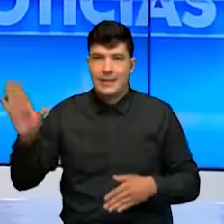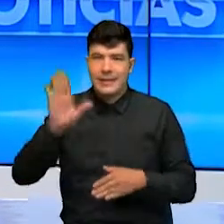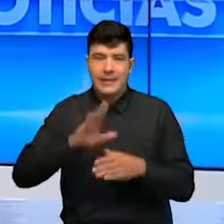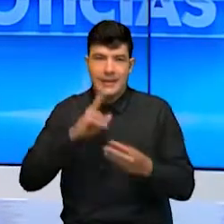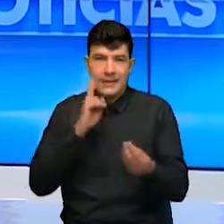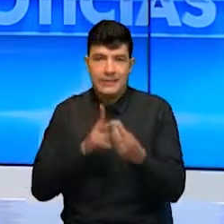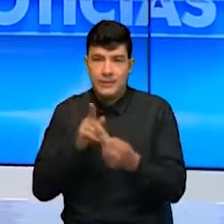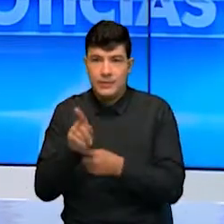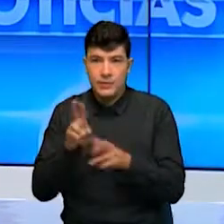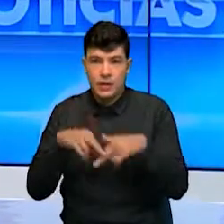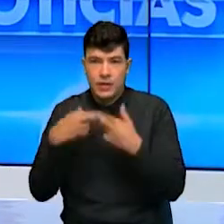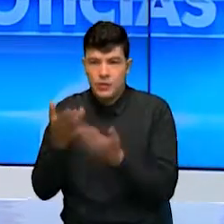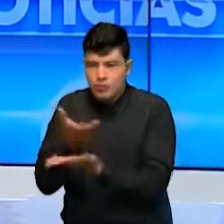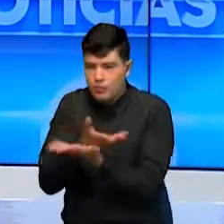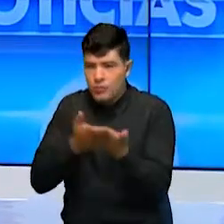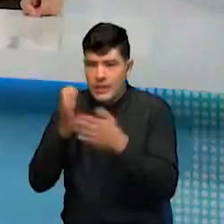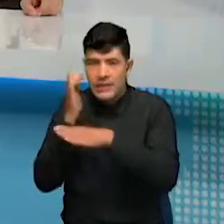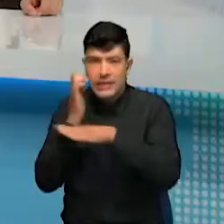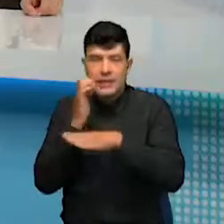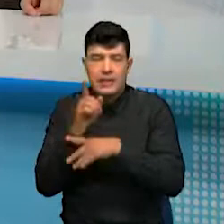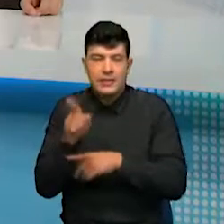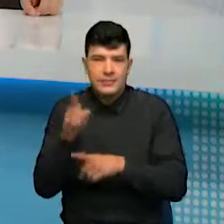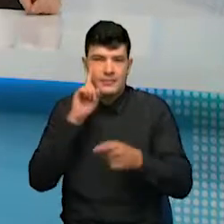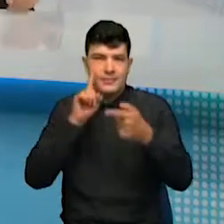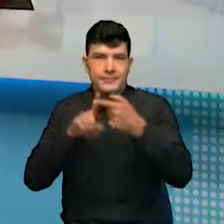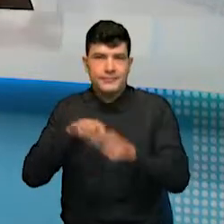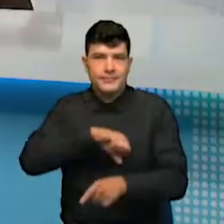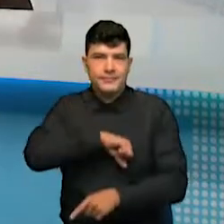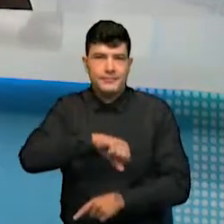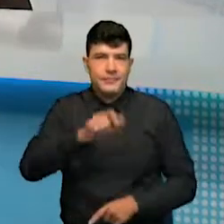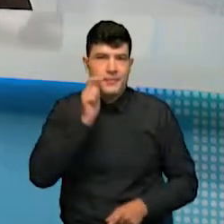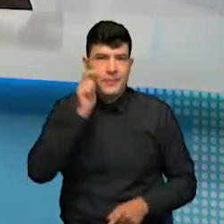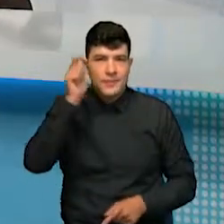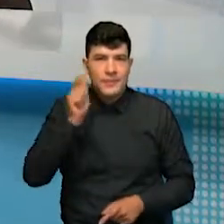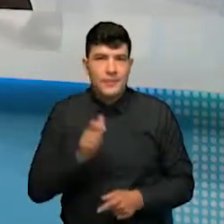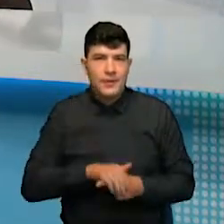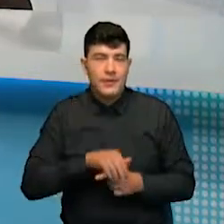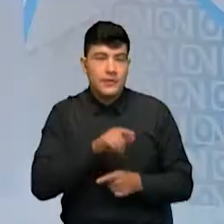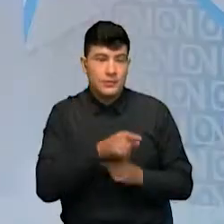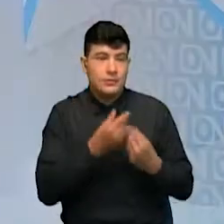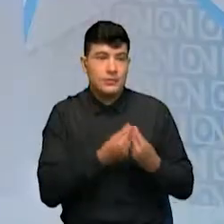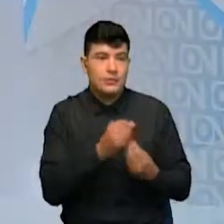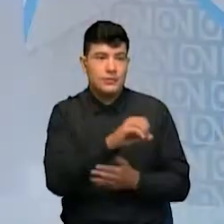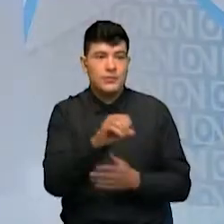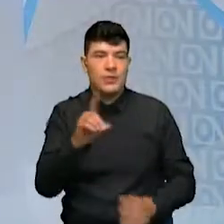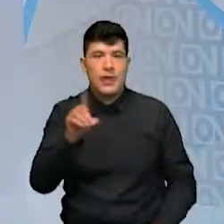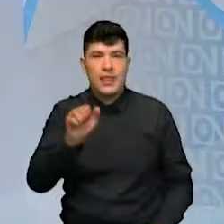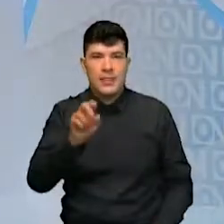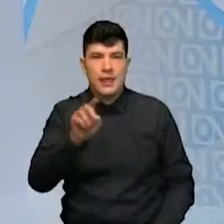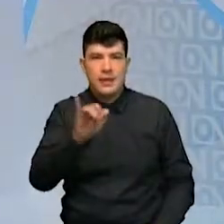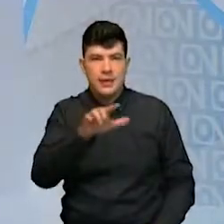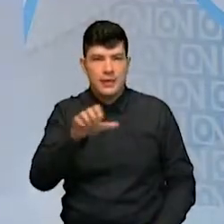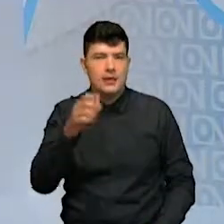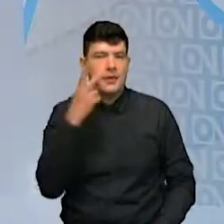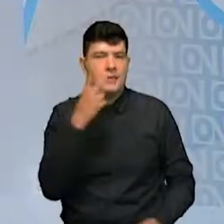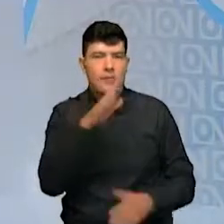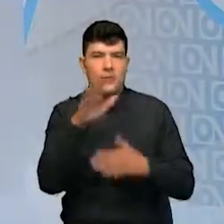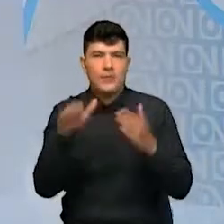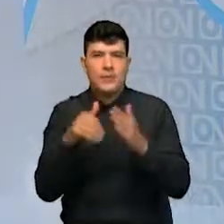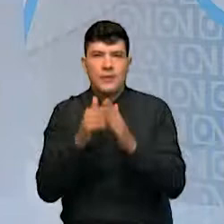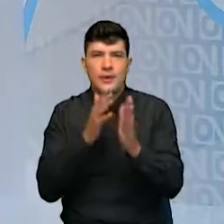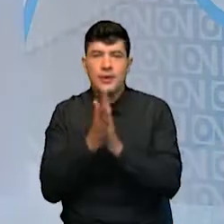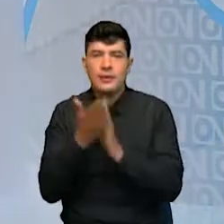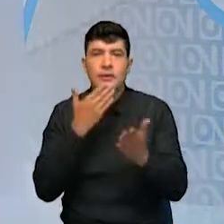y entidades garantes de los derechos humanos. Allí está nuestro compañero Danilo Coronel, que nos entrega todos los detalles. Muy buenas tardes, Danilo. ¿Y quiénes